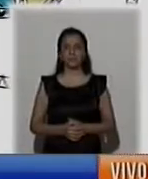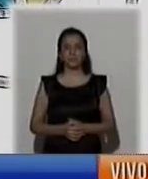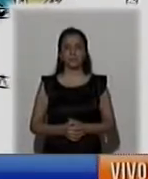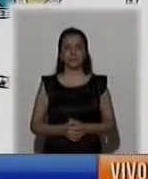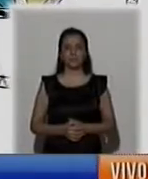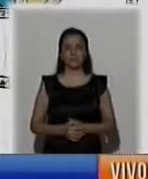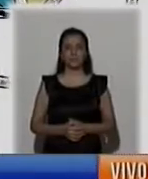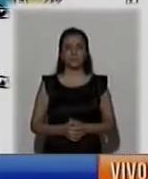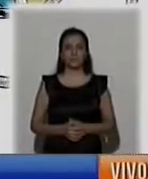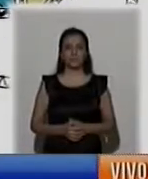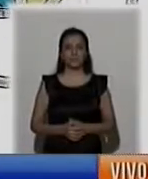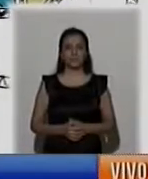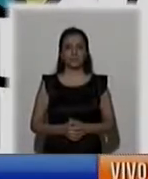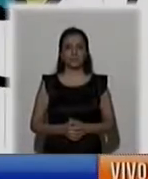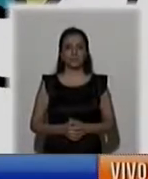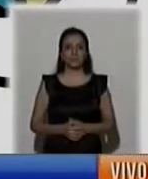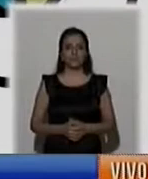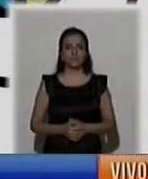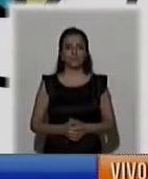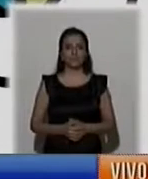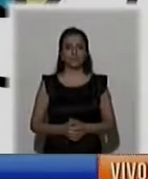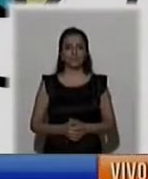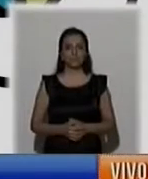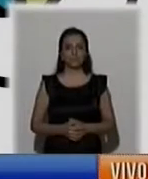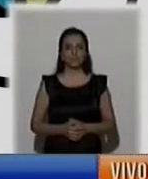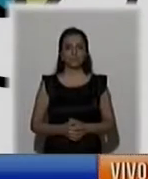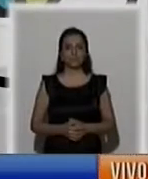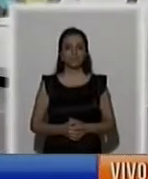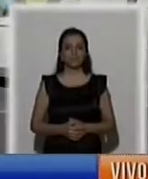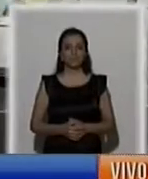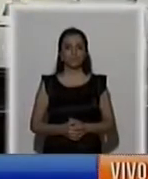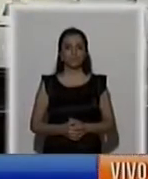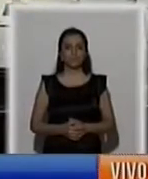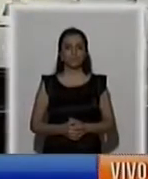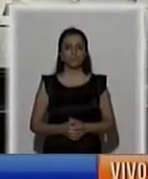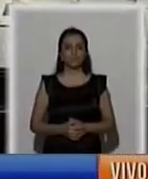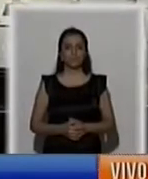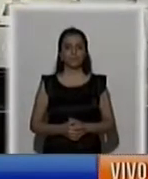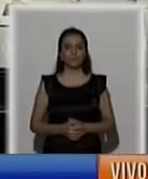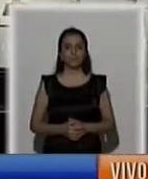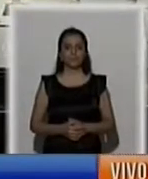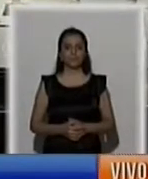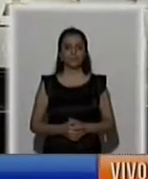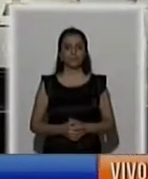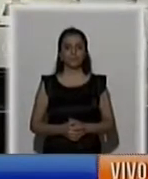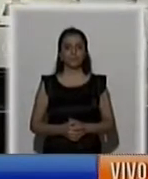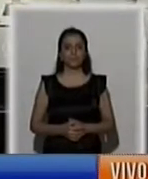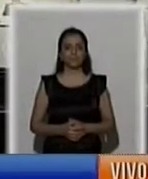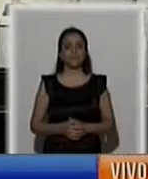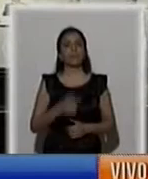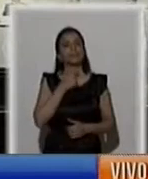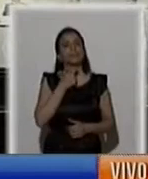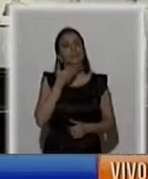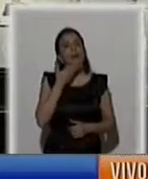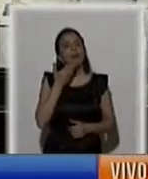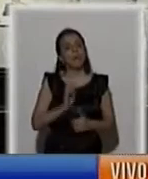un espacio como el del debate de la universidad. Está claro. Usted decía que efectivamente hay quienes dicen que habría que introducirle